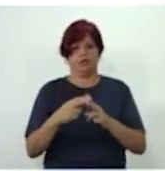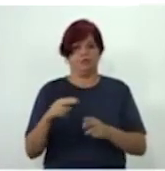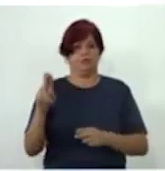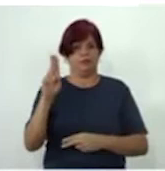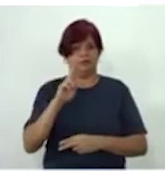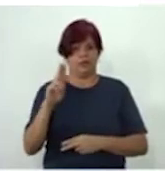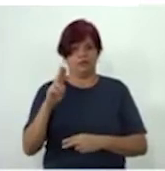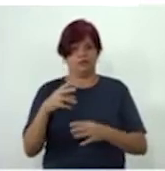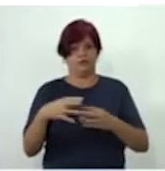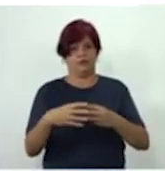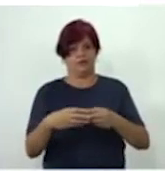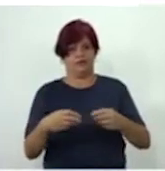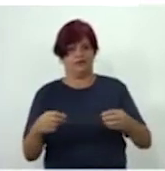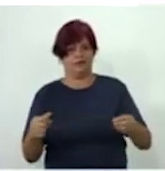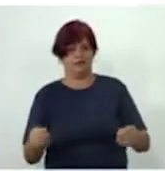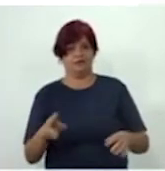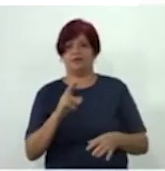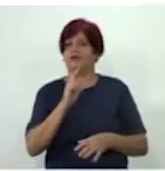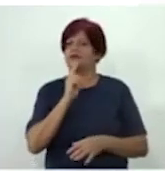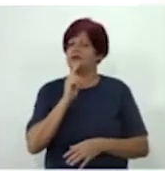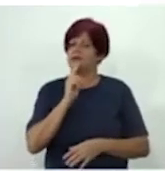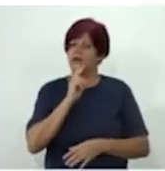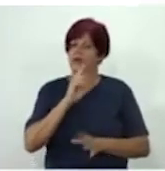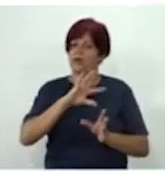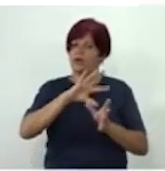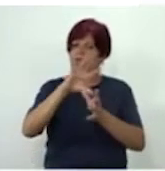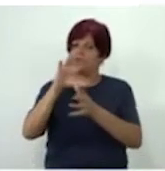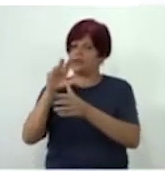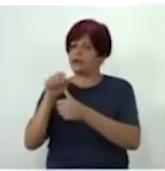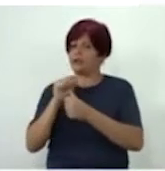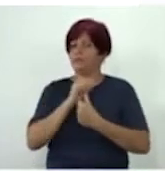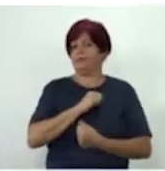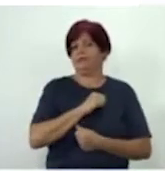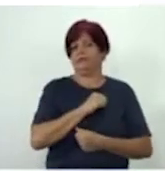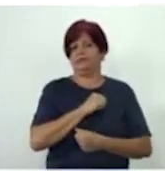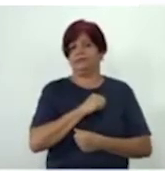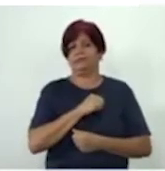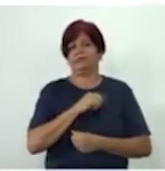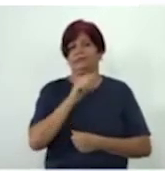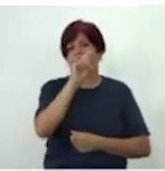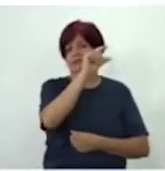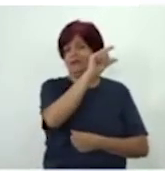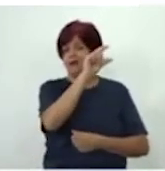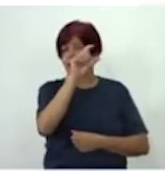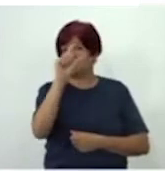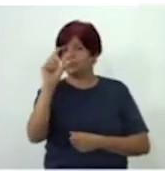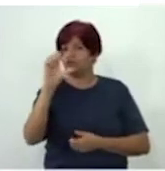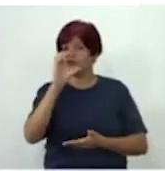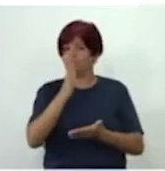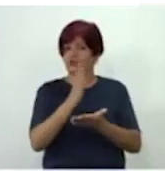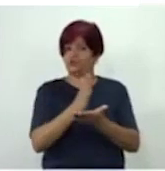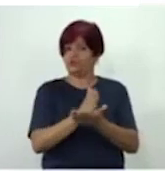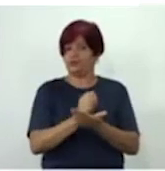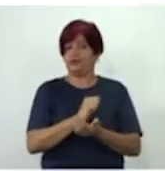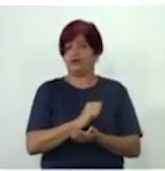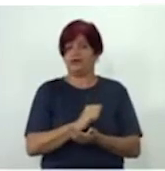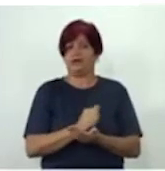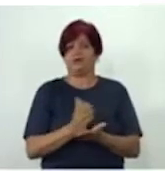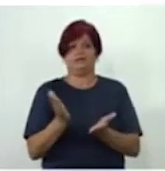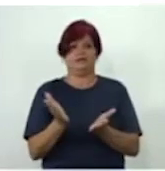las tierras y las aguas en el planeta. El asunto de la clase que se va a